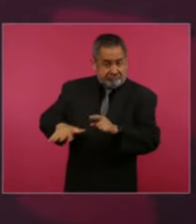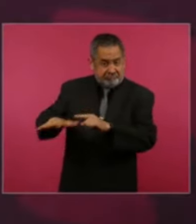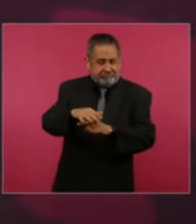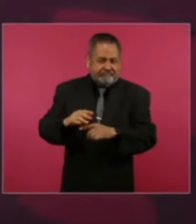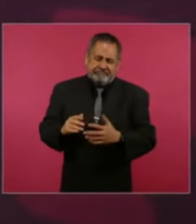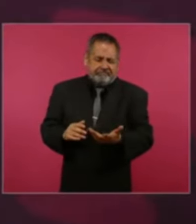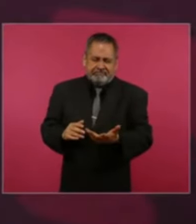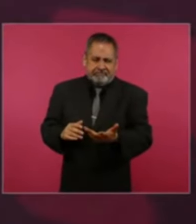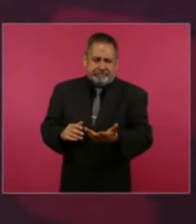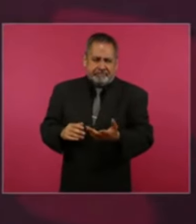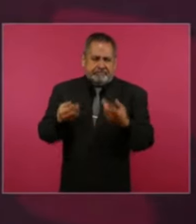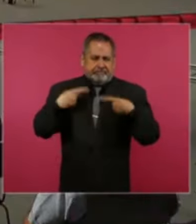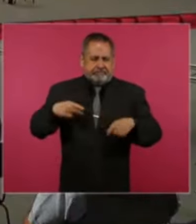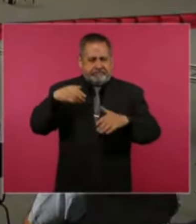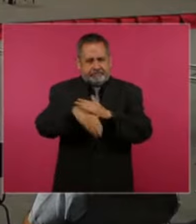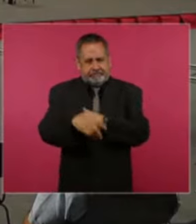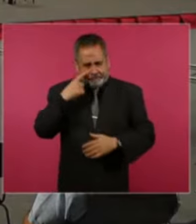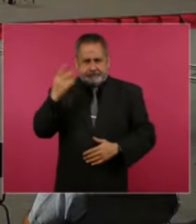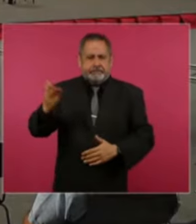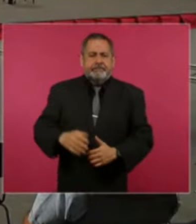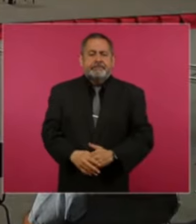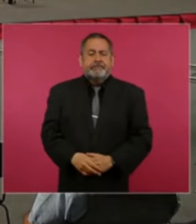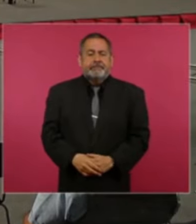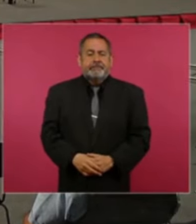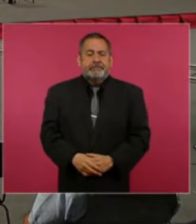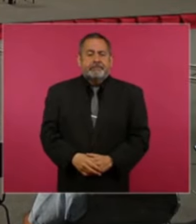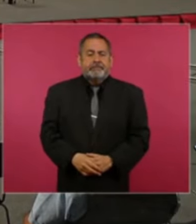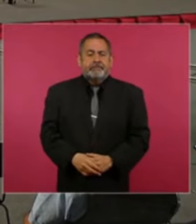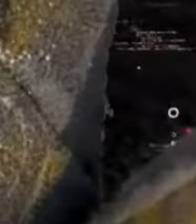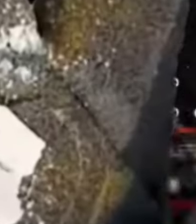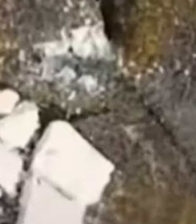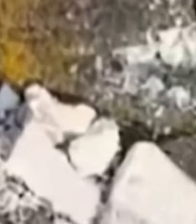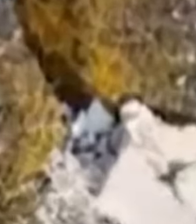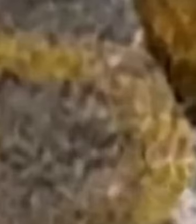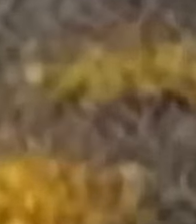este momento, las perjudica. Vamos a ver Infodemia.